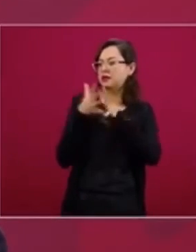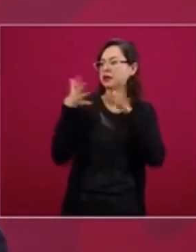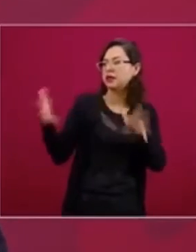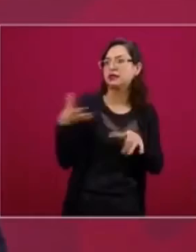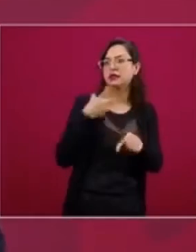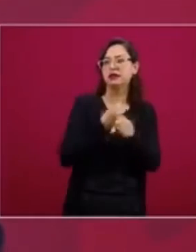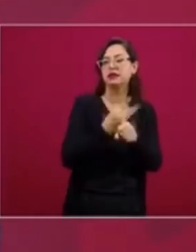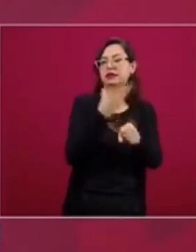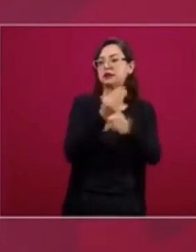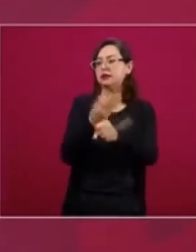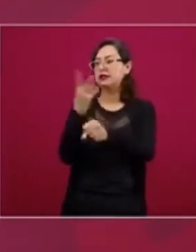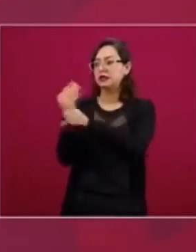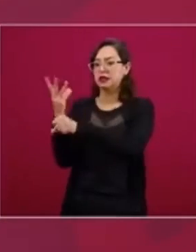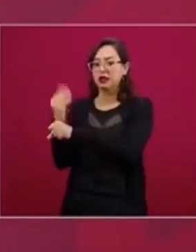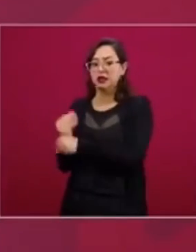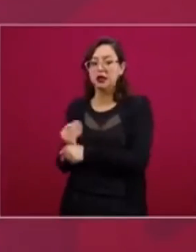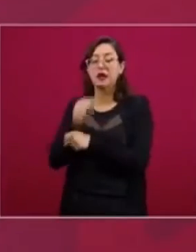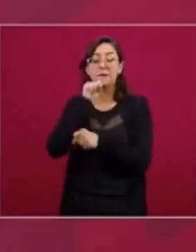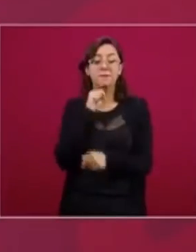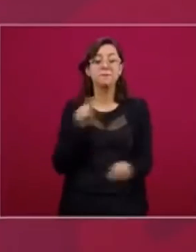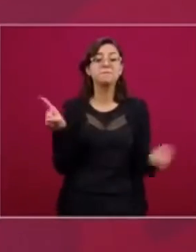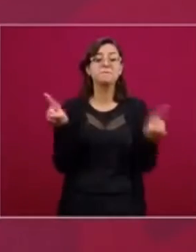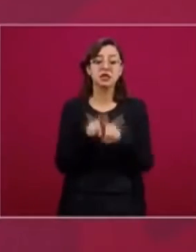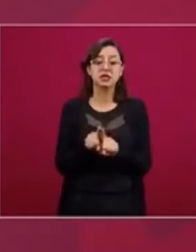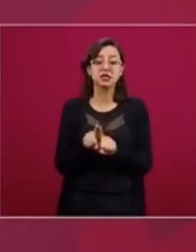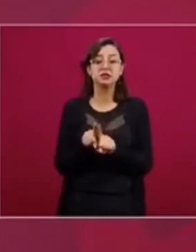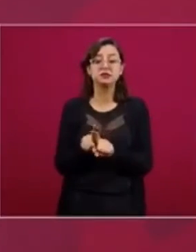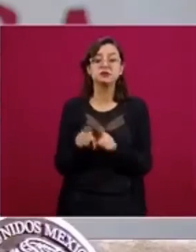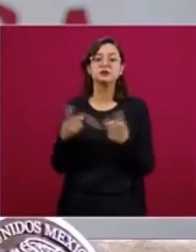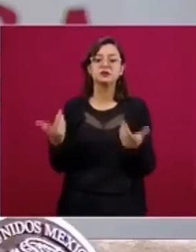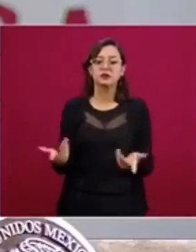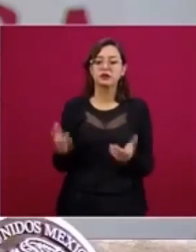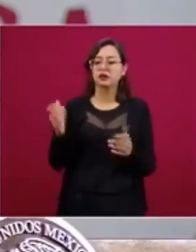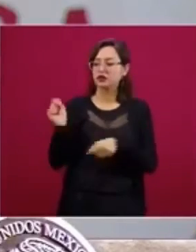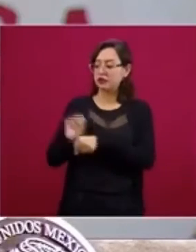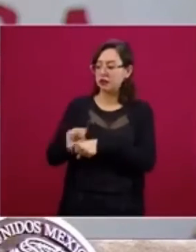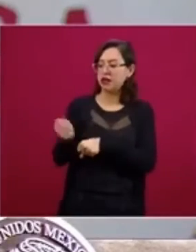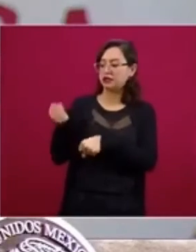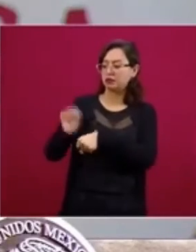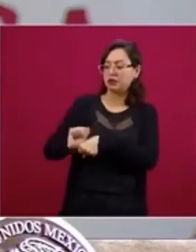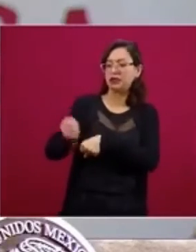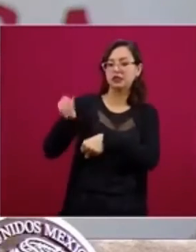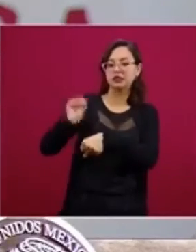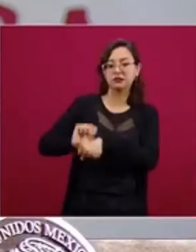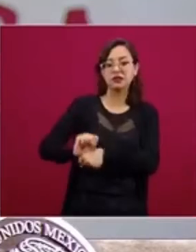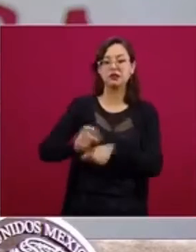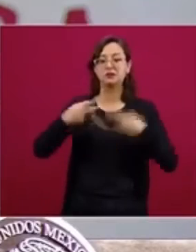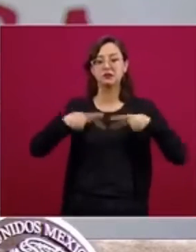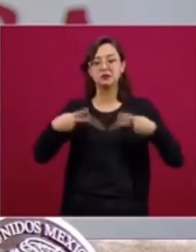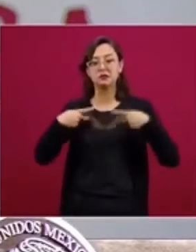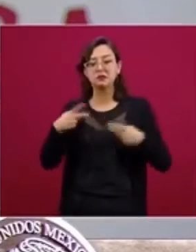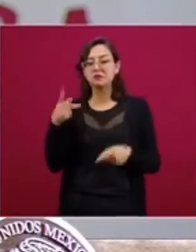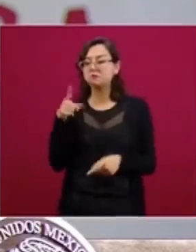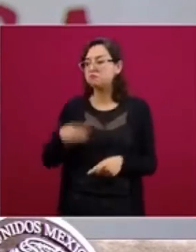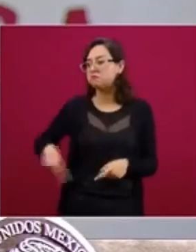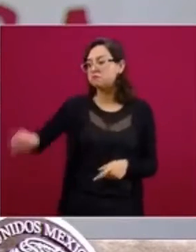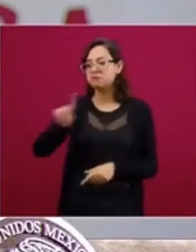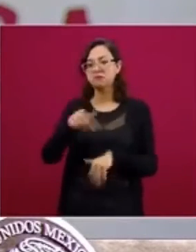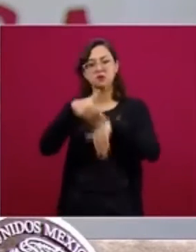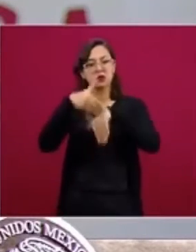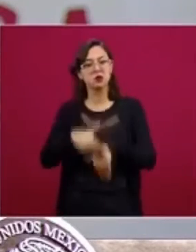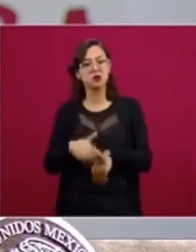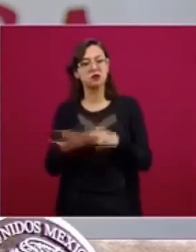el contacto auditivo. Y tú sabes que eso se distorsiona. Ni se te entiende cuando traemos eso, ¿no? Estamos tratando